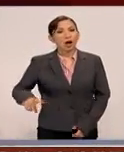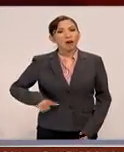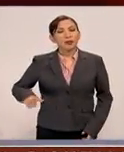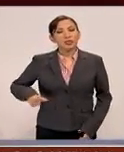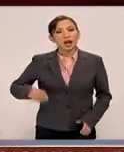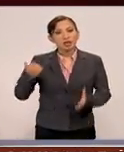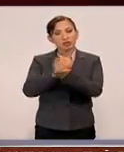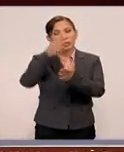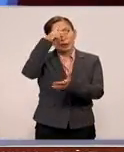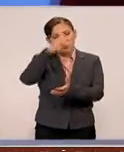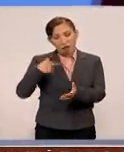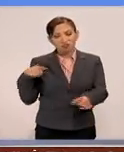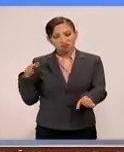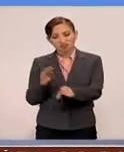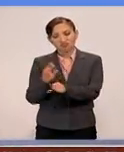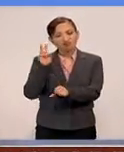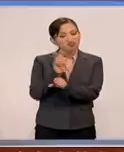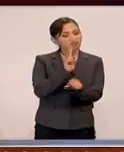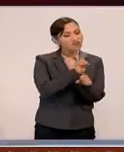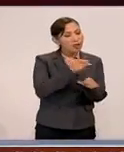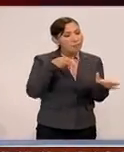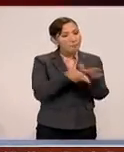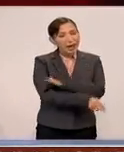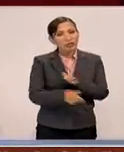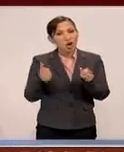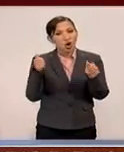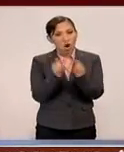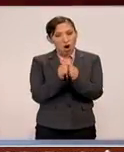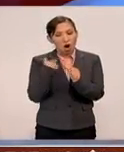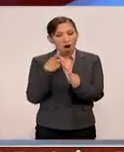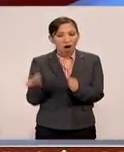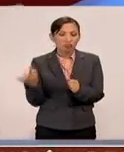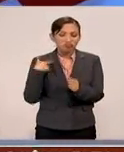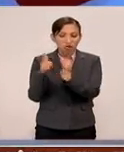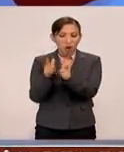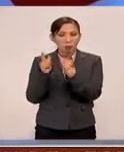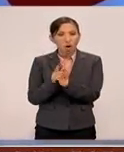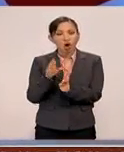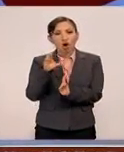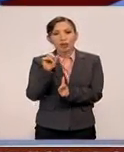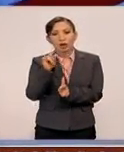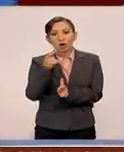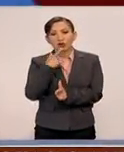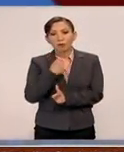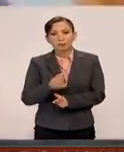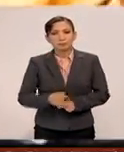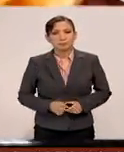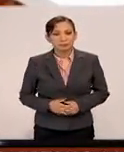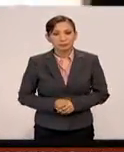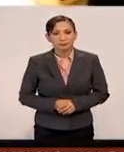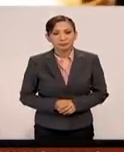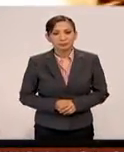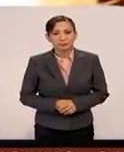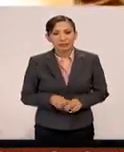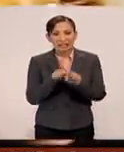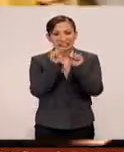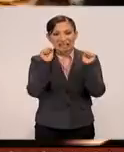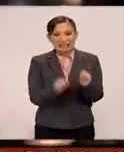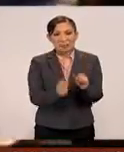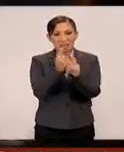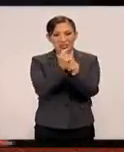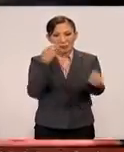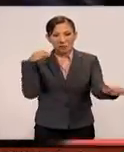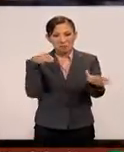De la Ciudad de México va a reforzar la vigilancia en el metro a través del operativo Código Rojo. El sistema de